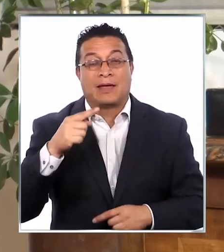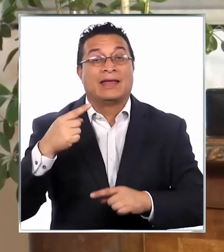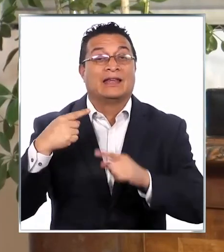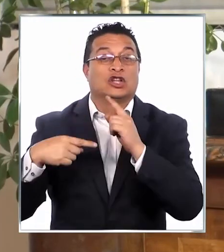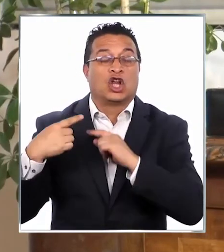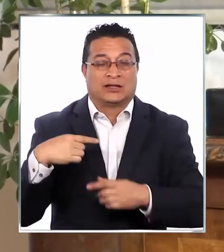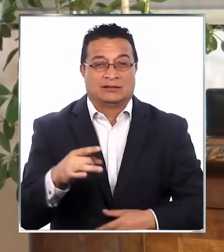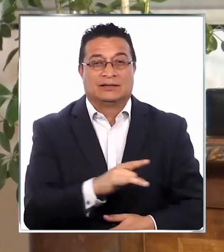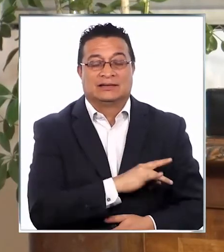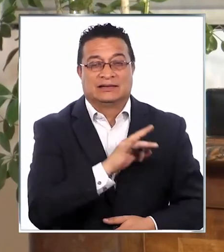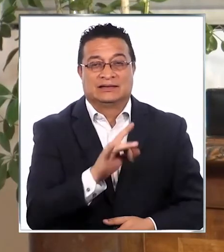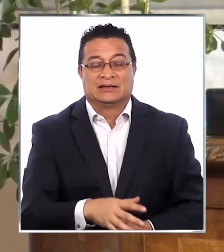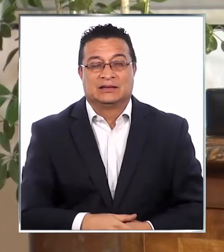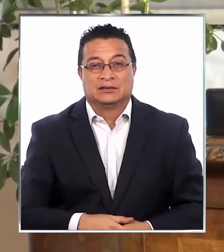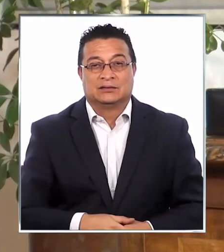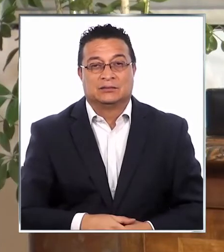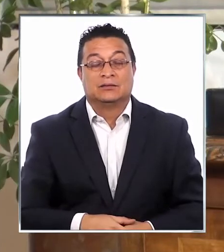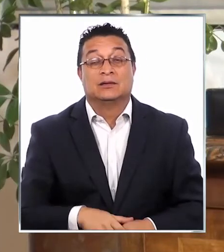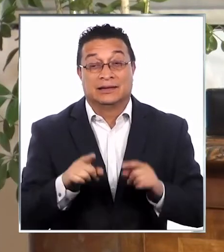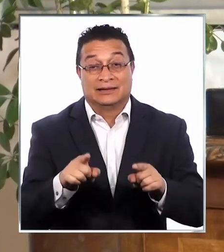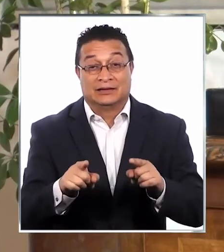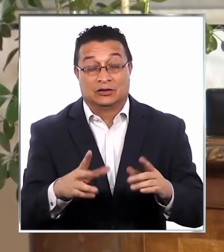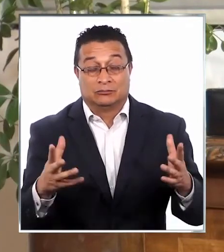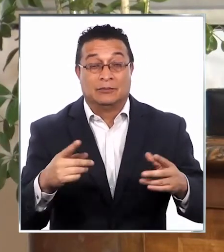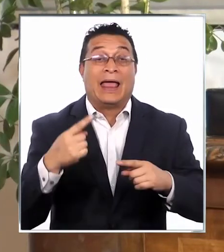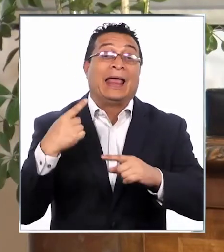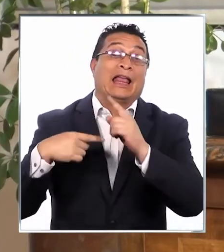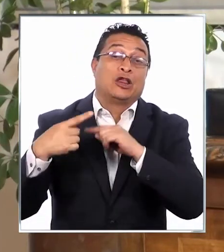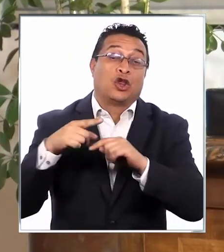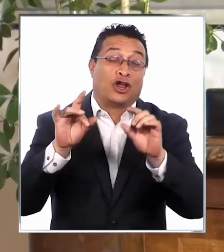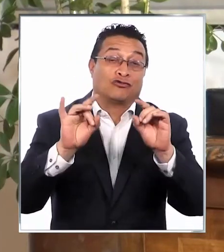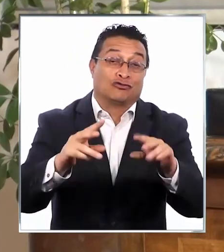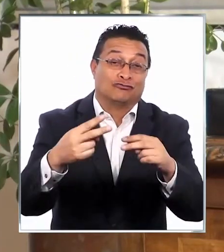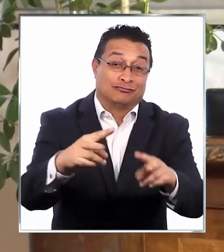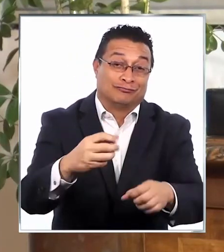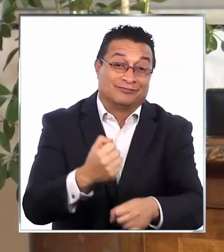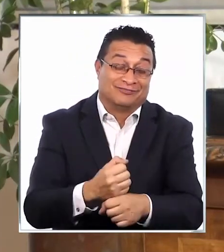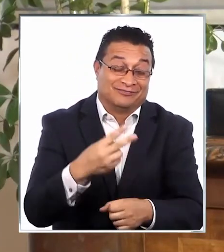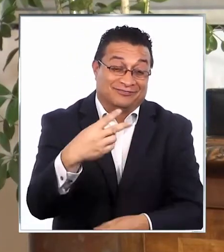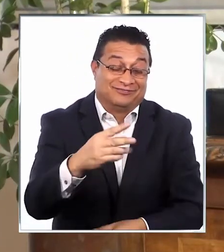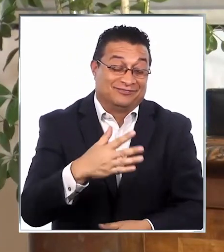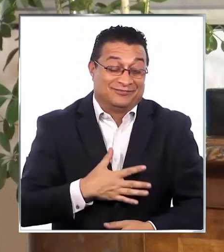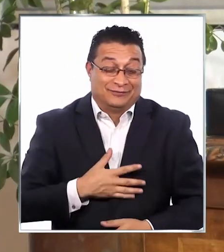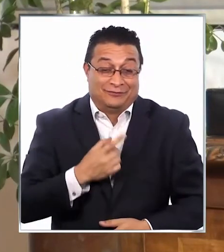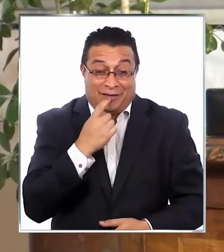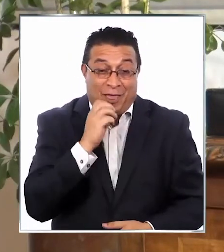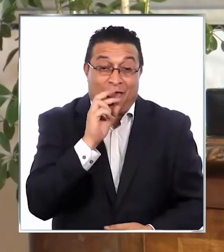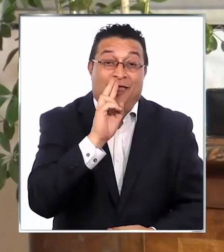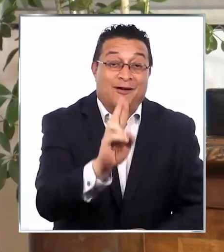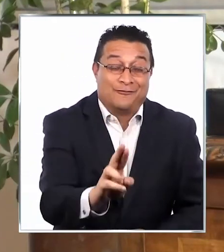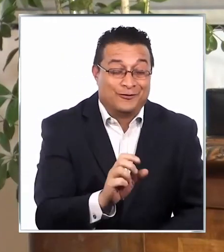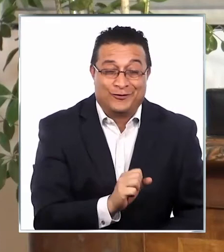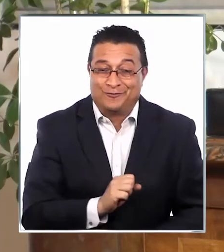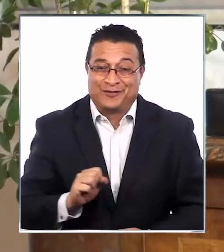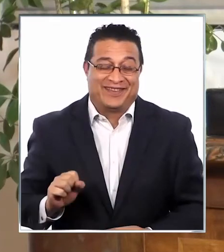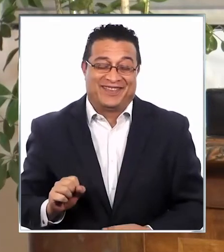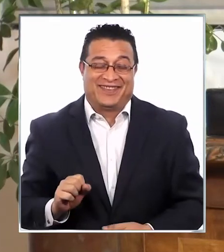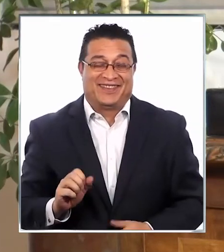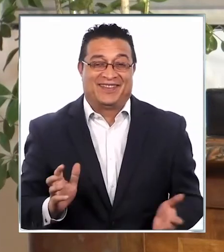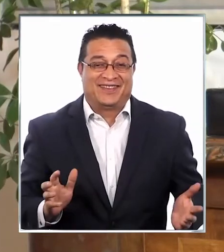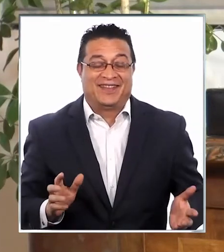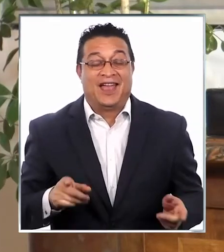historia de nuestro país? Eso se lo voy a dejar a los historiadores porque creo que es una pregunta muy difícil de hacer. Uno